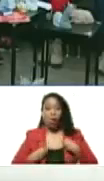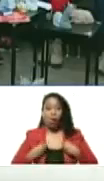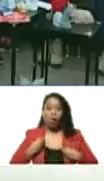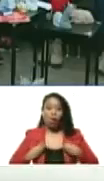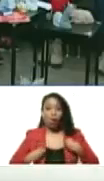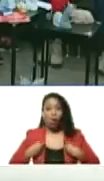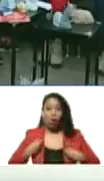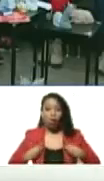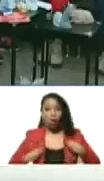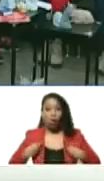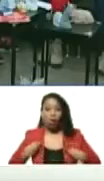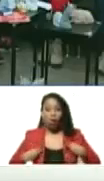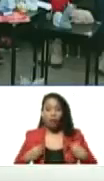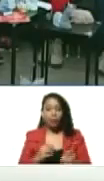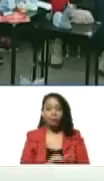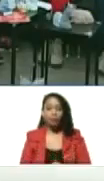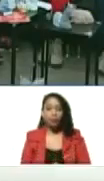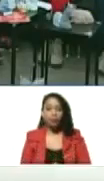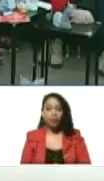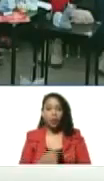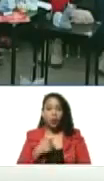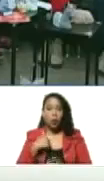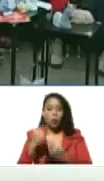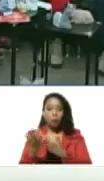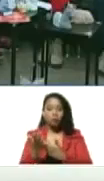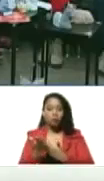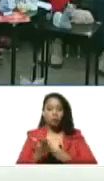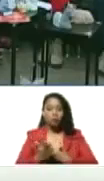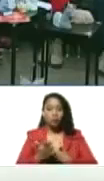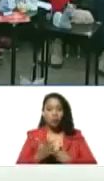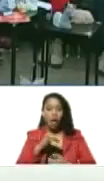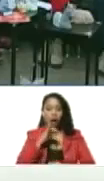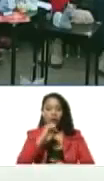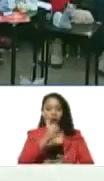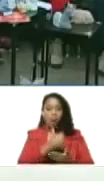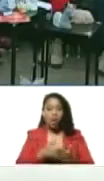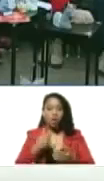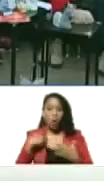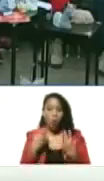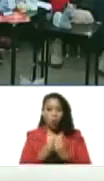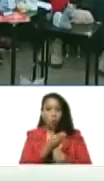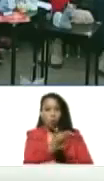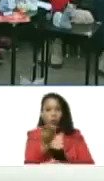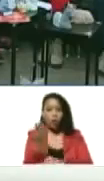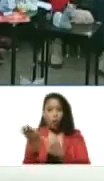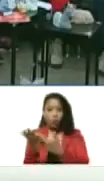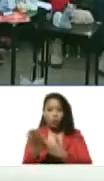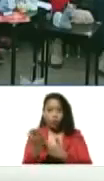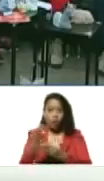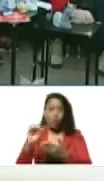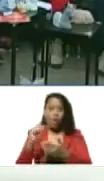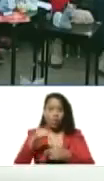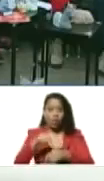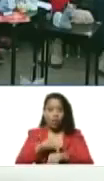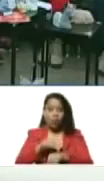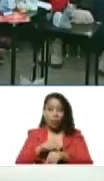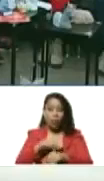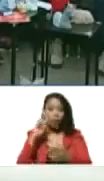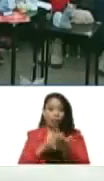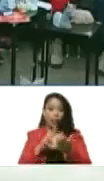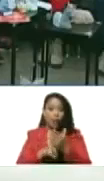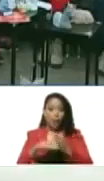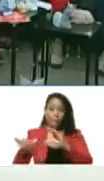preocupado. Yo recibo informes, yo estoy aquí con ustedes y estoy recibiendo informes aquí en tiempo real